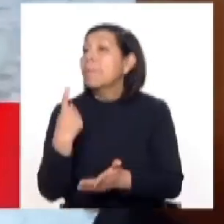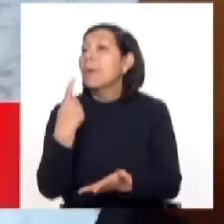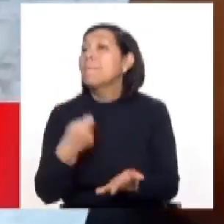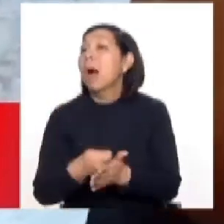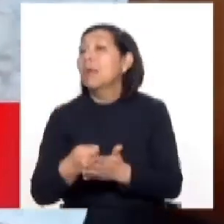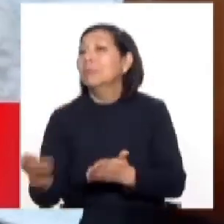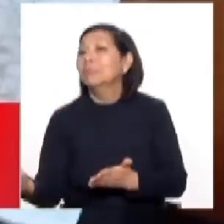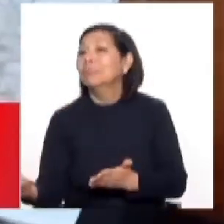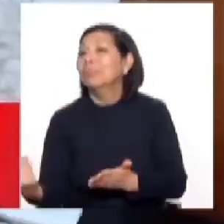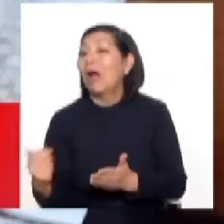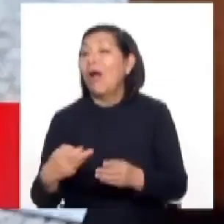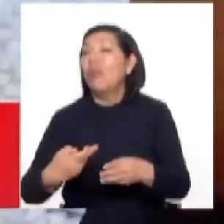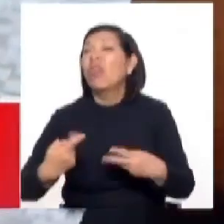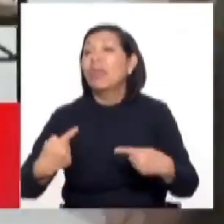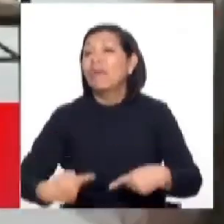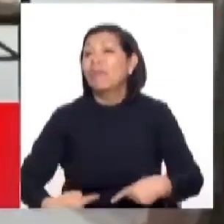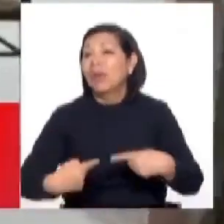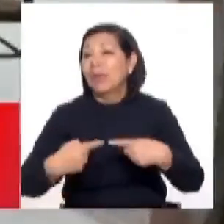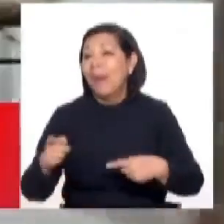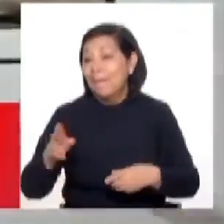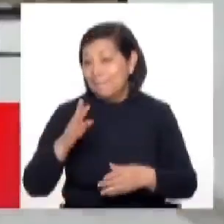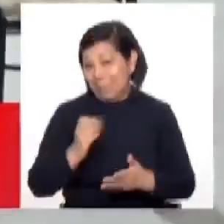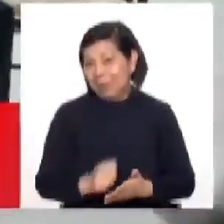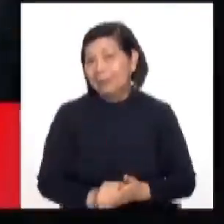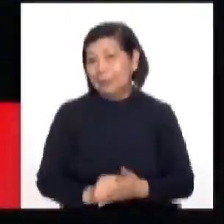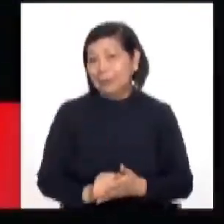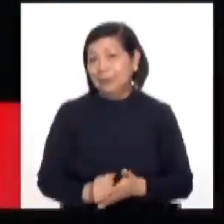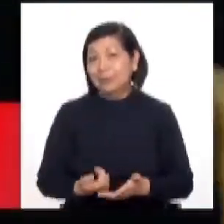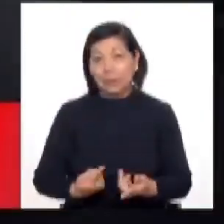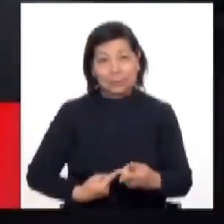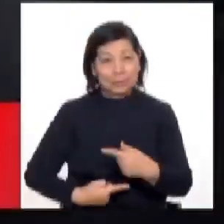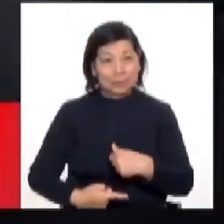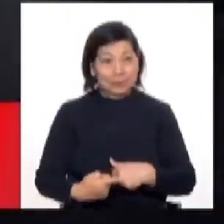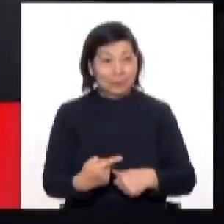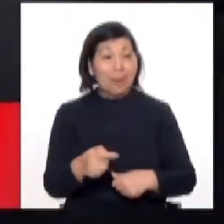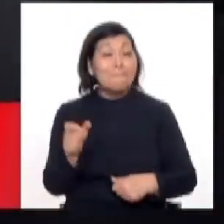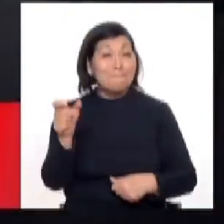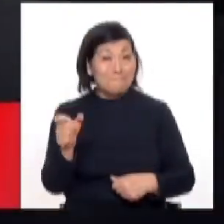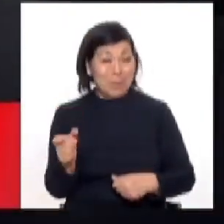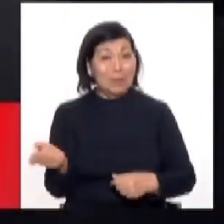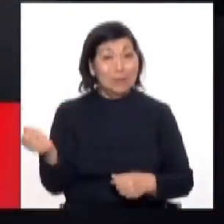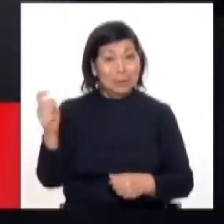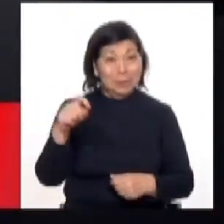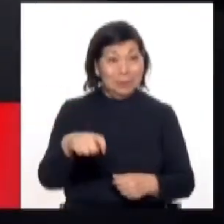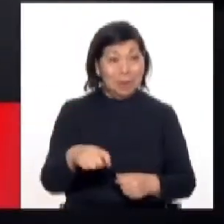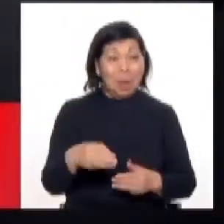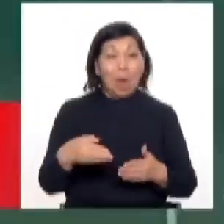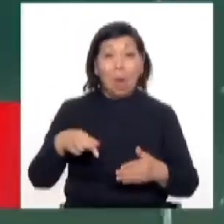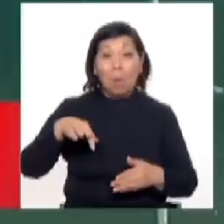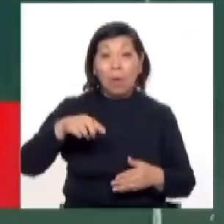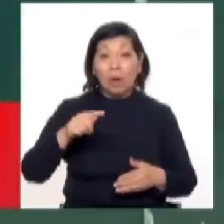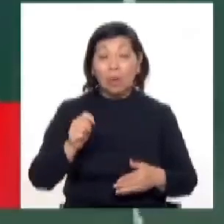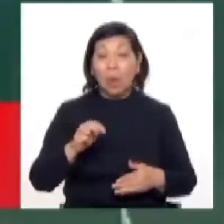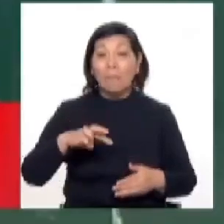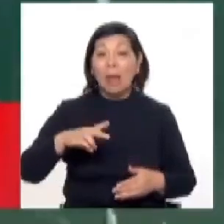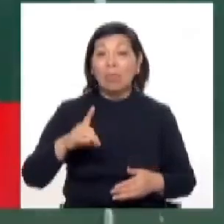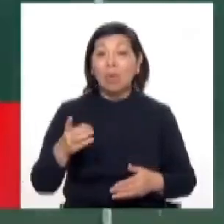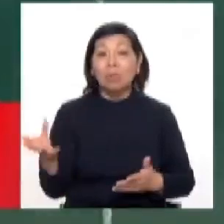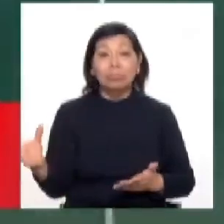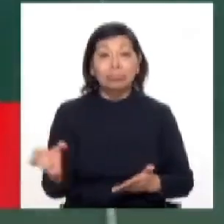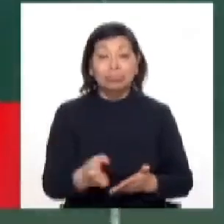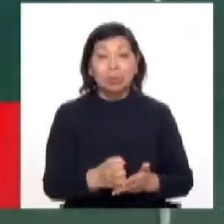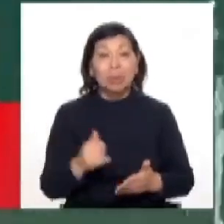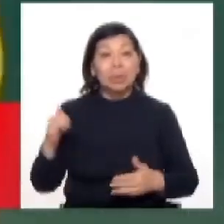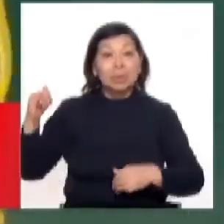a través de las fronteras del país. Precisan que tras la llegada de los migrantes a la ciudad de Puerto Maldonado, se les embarca